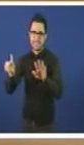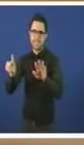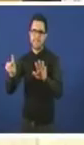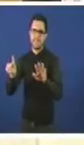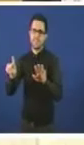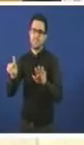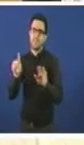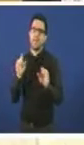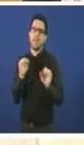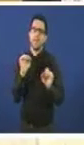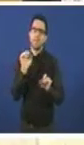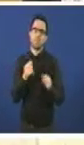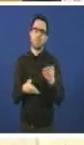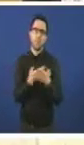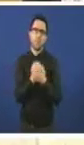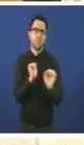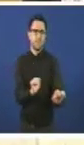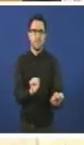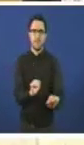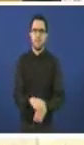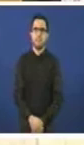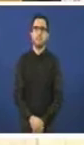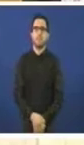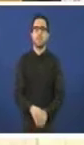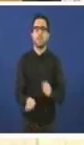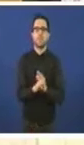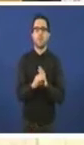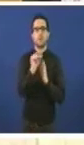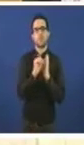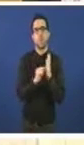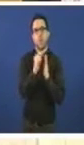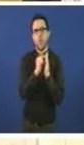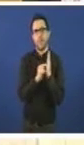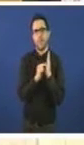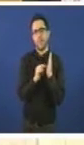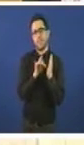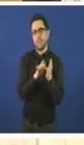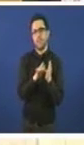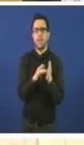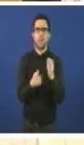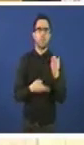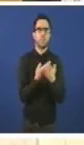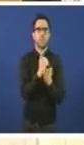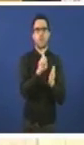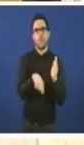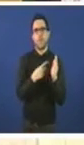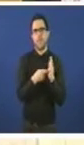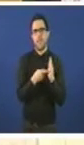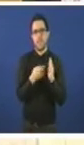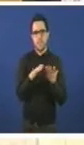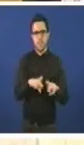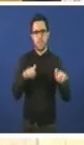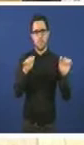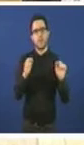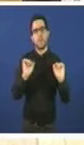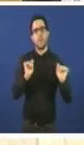moción continuamos cordero día punto cinco que dos proposiciones no de ley ante pleno comenzando por la proposición